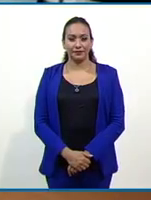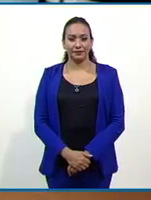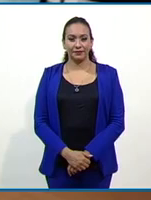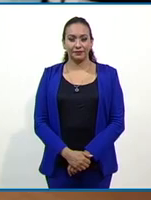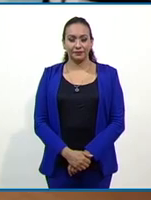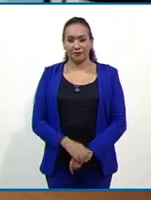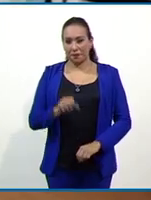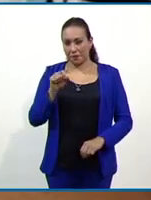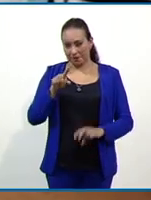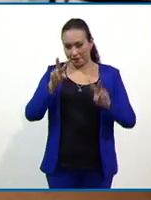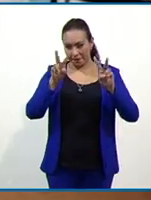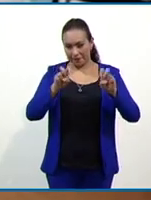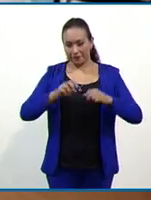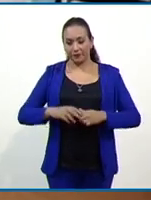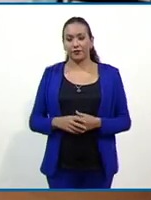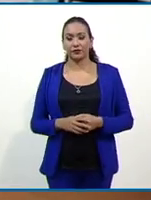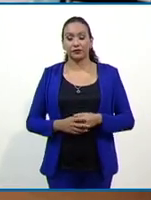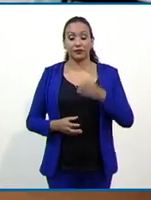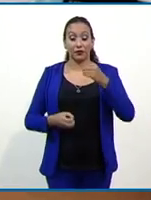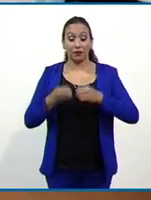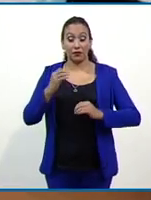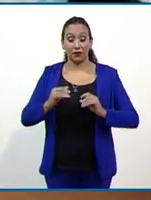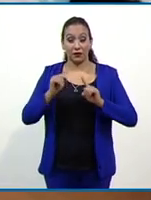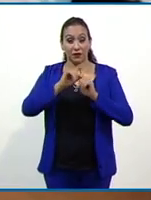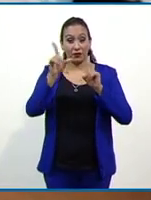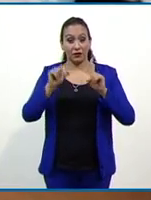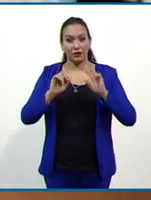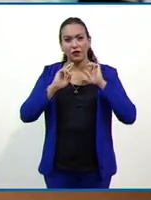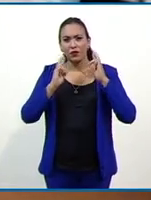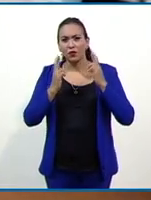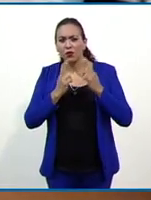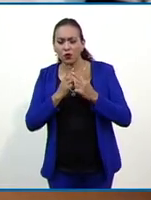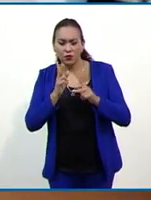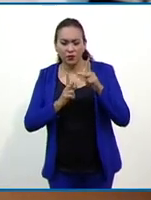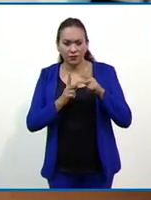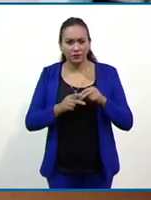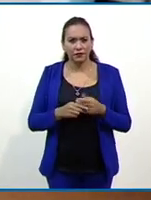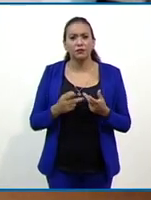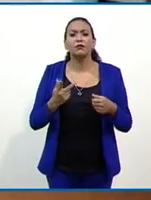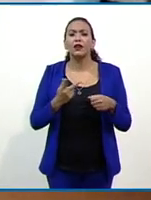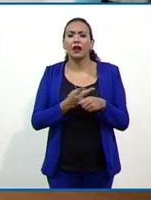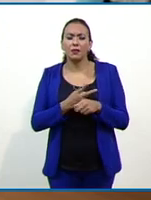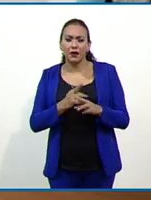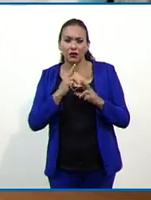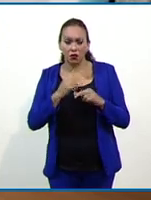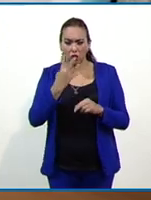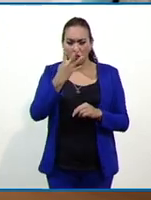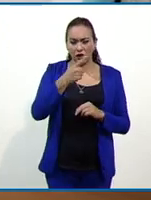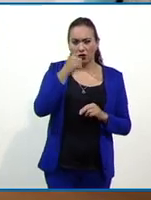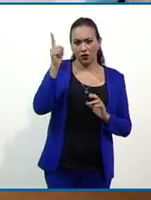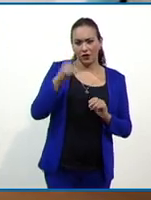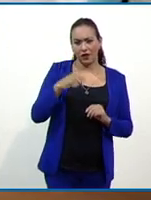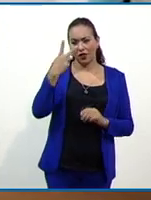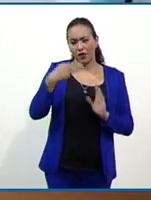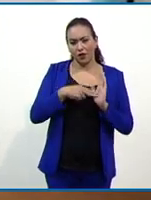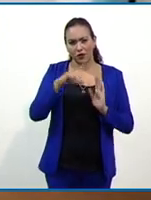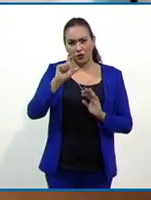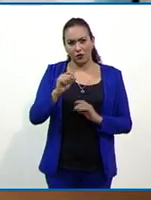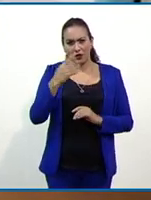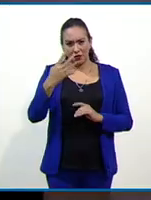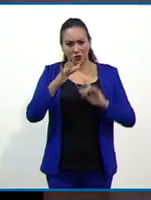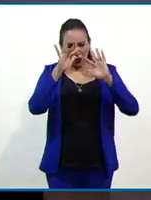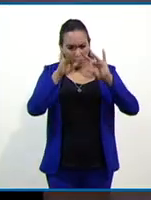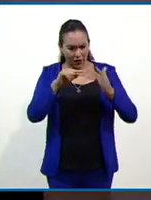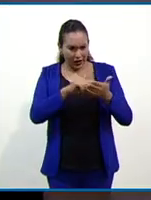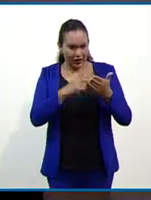Y sobre este tema, la Corte explicó qué fue lo que resolvió en la consulta trámite 4/2024, en la que